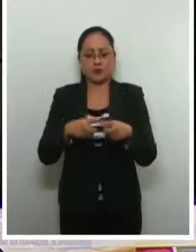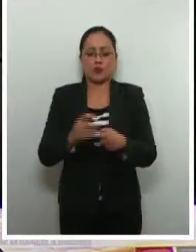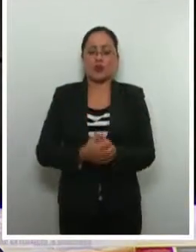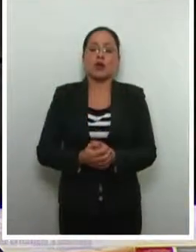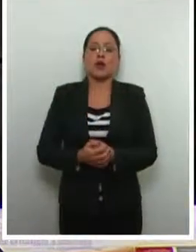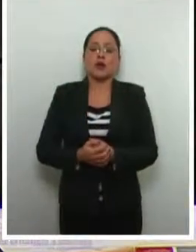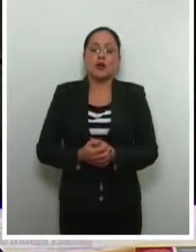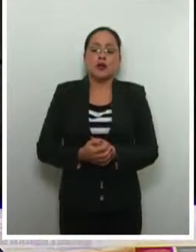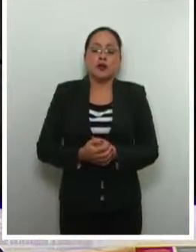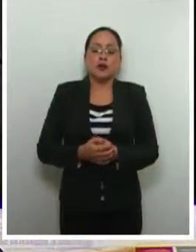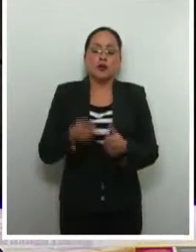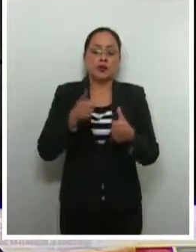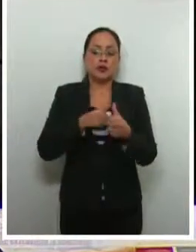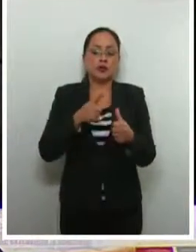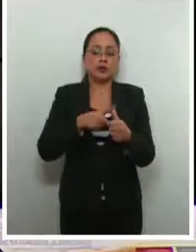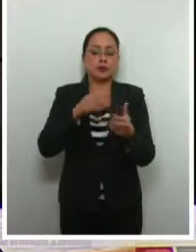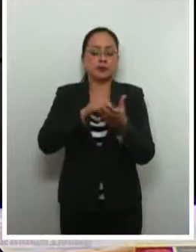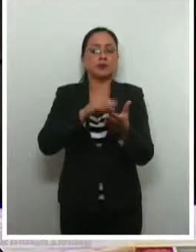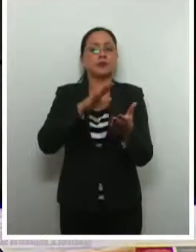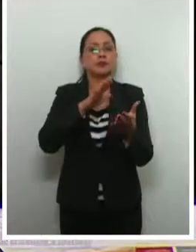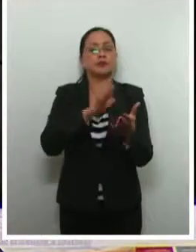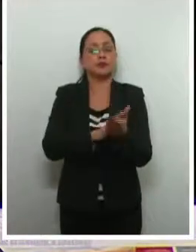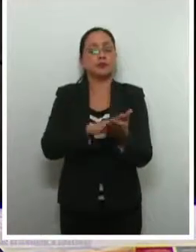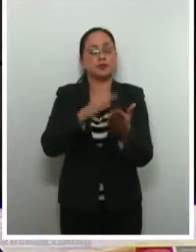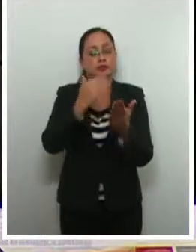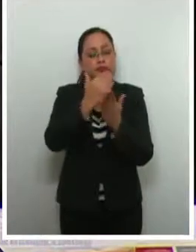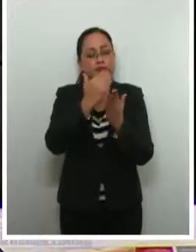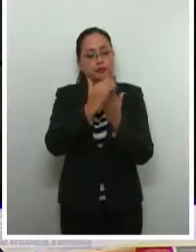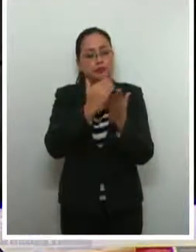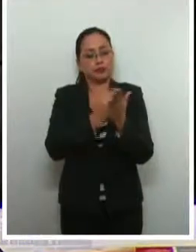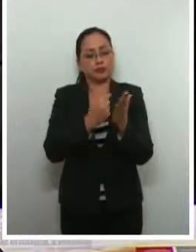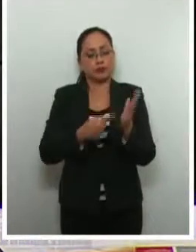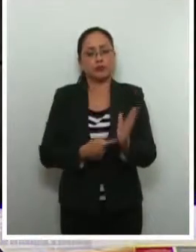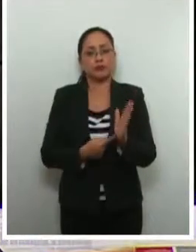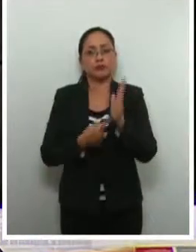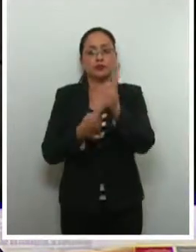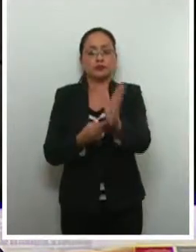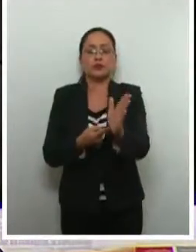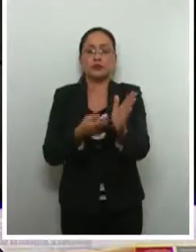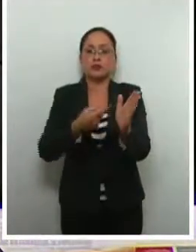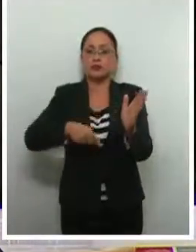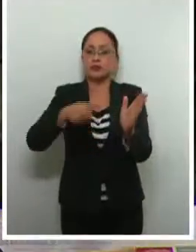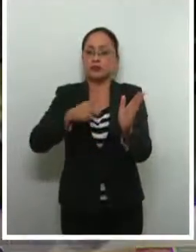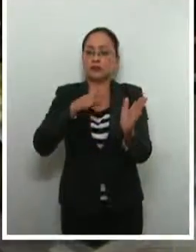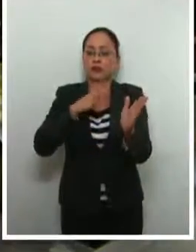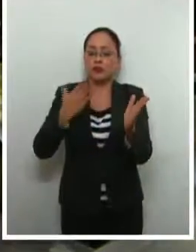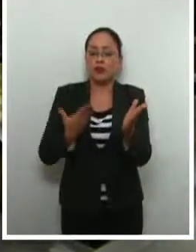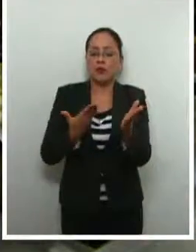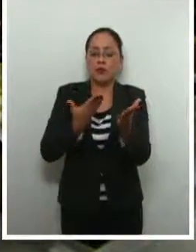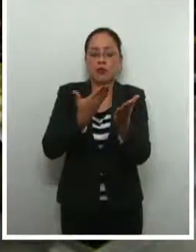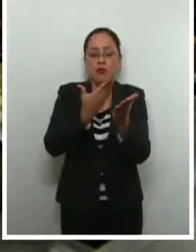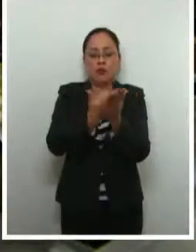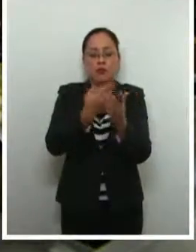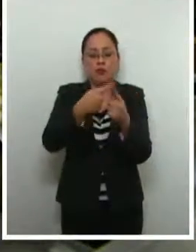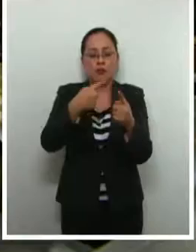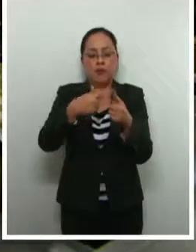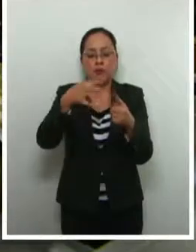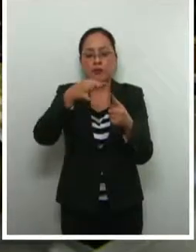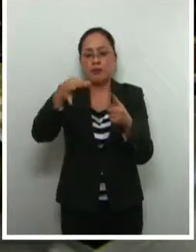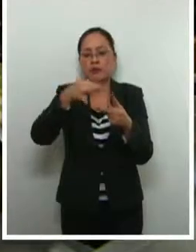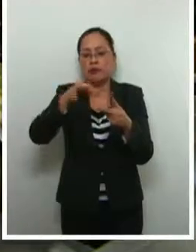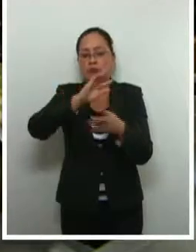Primero, establecer en el documento que presenten de propuestas como reservas